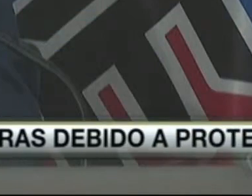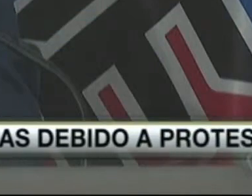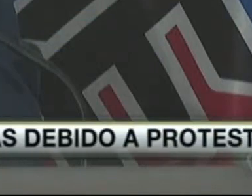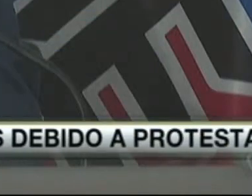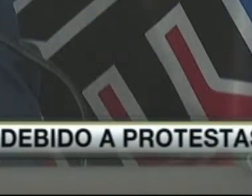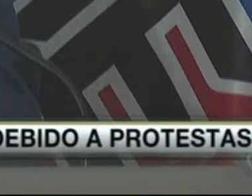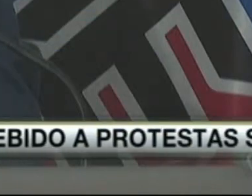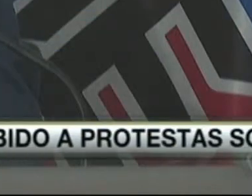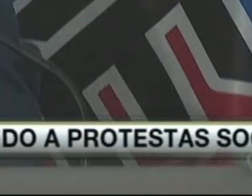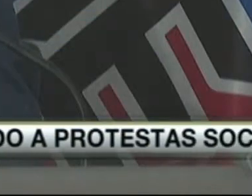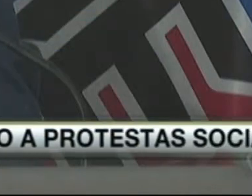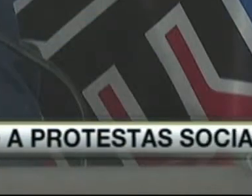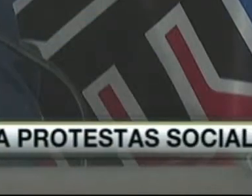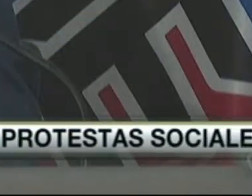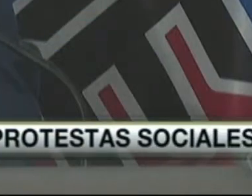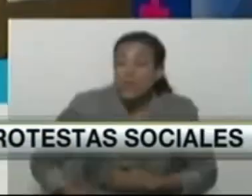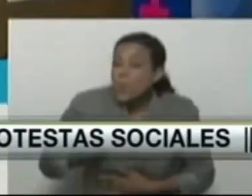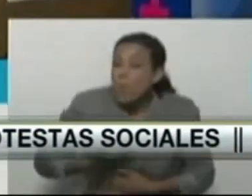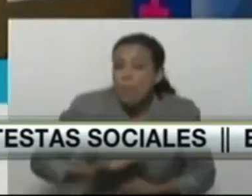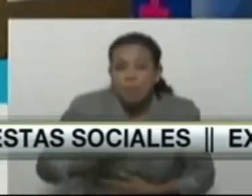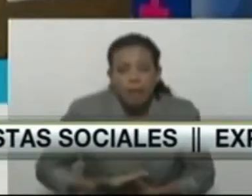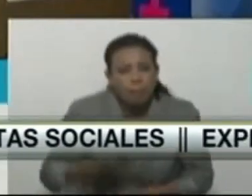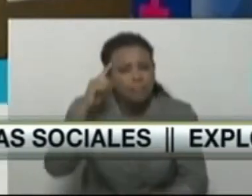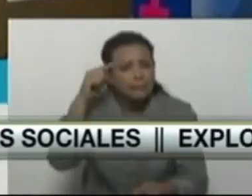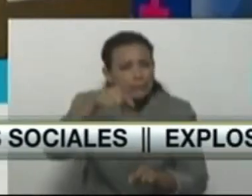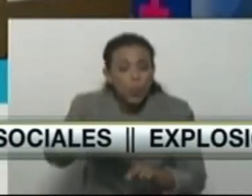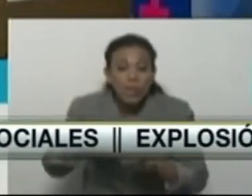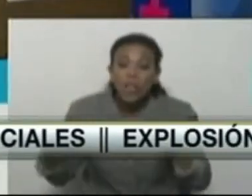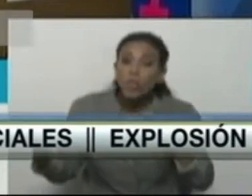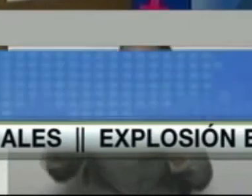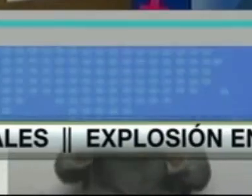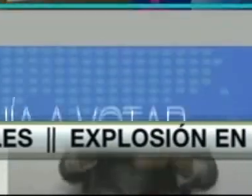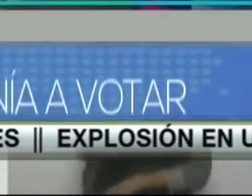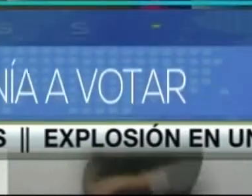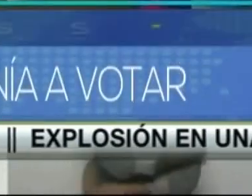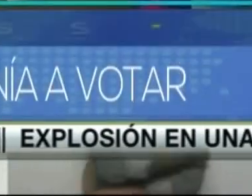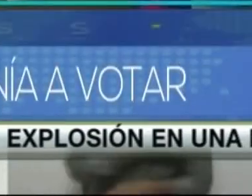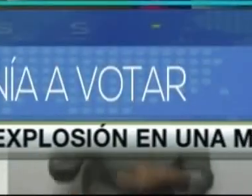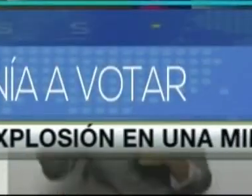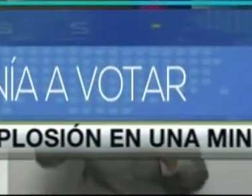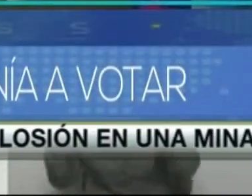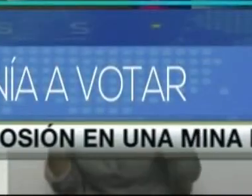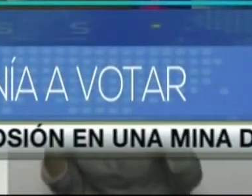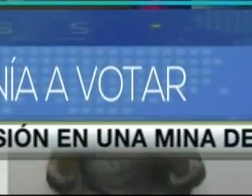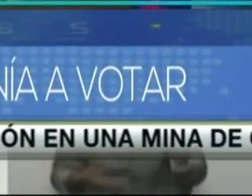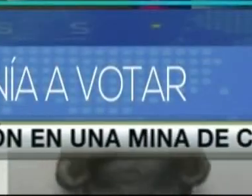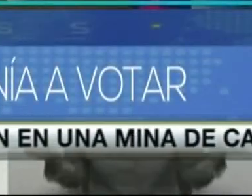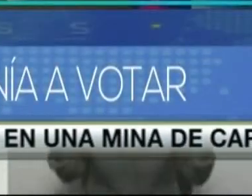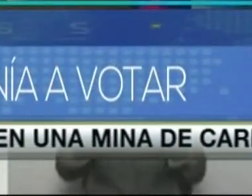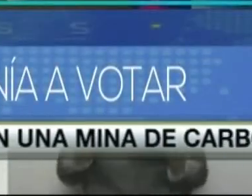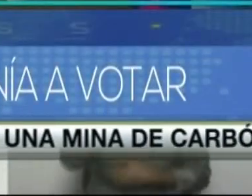Ginebra y el derecho internacional. Ante la iniciativa, el mandatario nacional, Nicolás Maduro, instó a